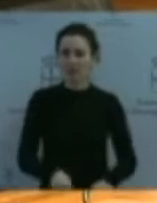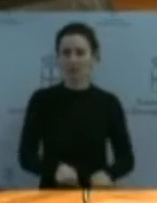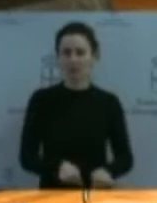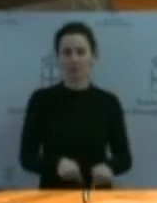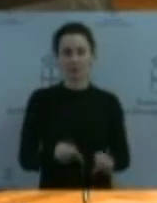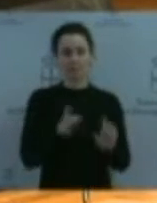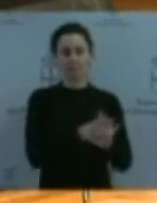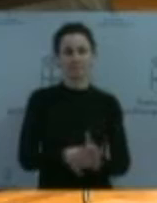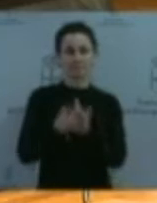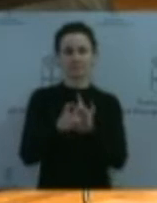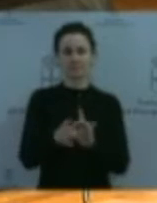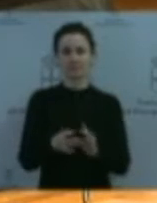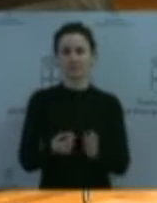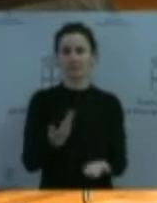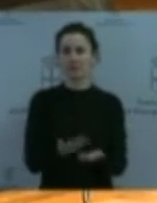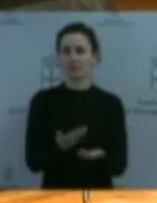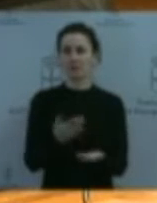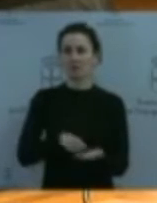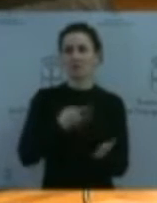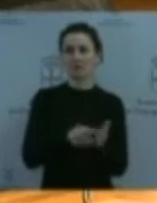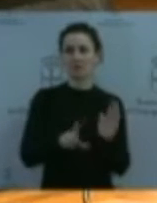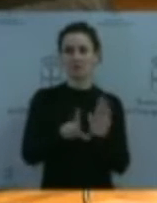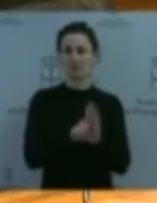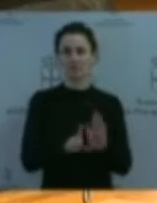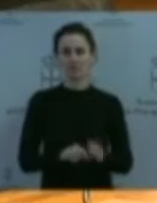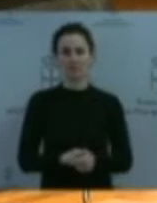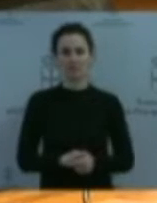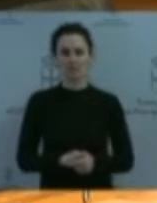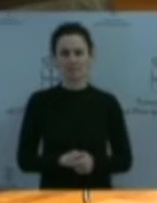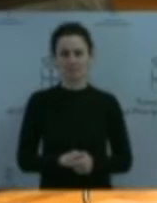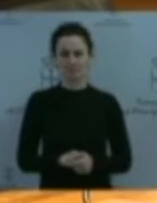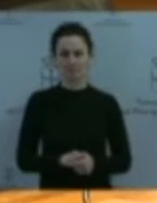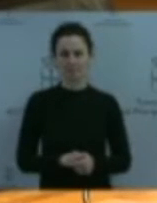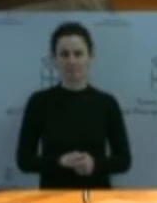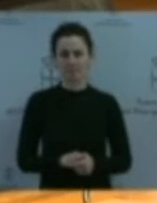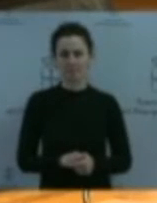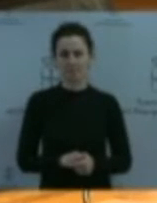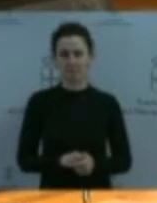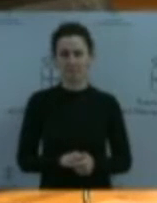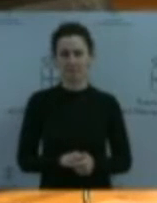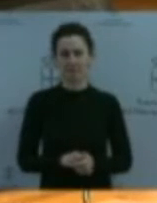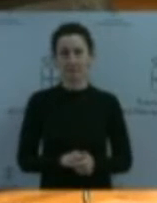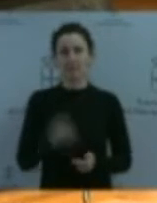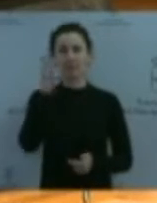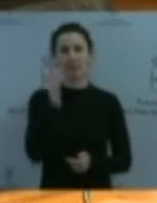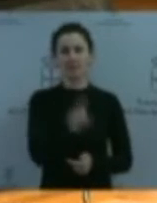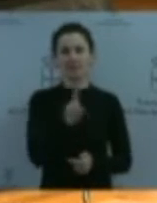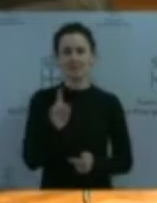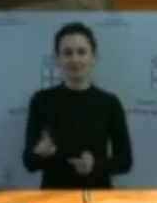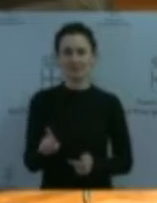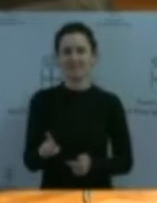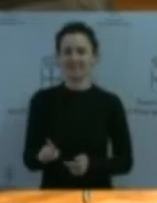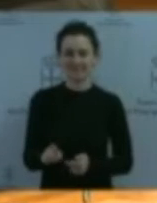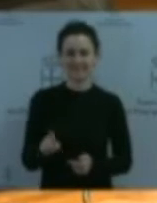ocurrido varias cosas. Por un lado, la mesa técnica que se celebró el pasado jueves día 11, tal y como reconoció aquí el consejero de Industria a